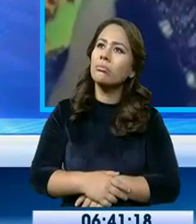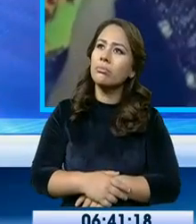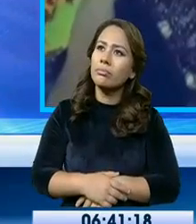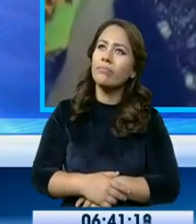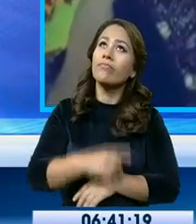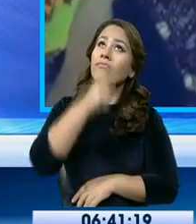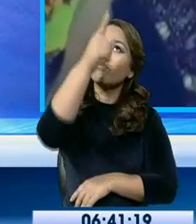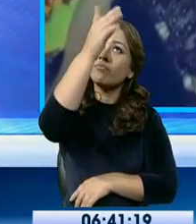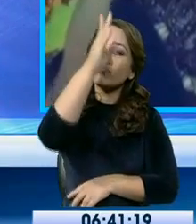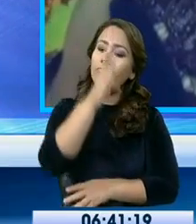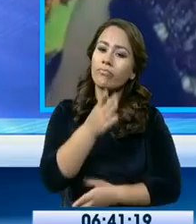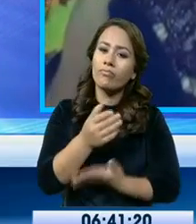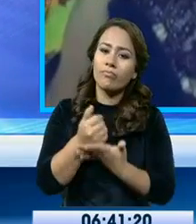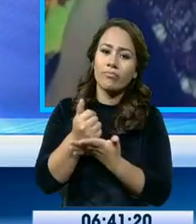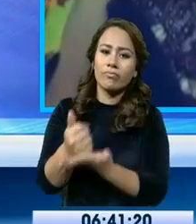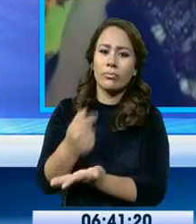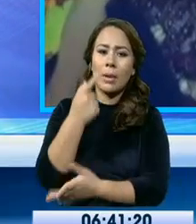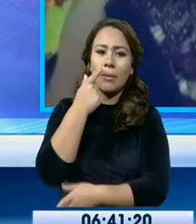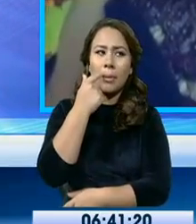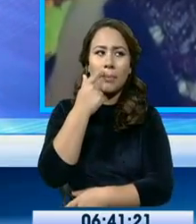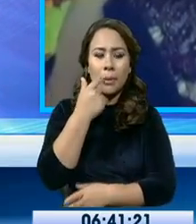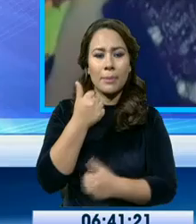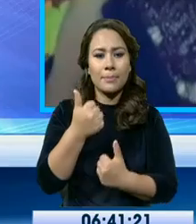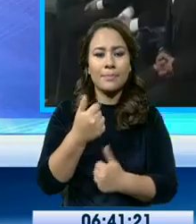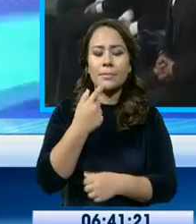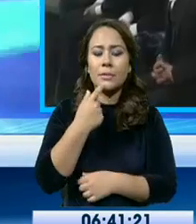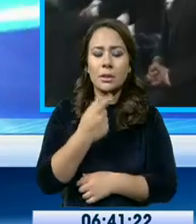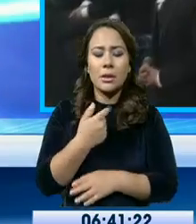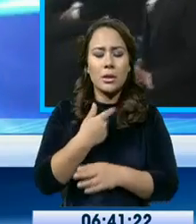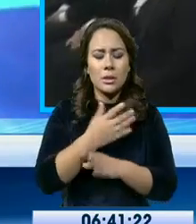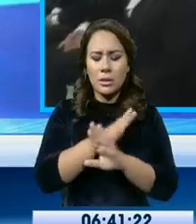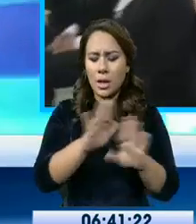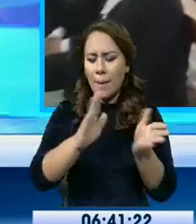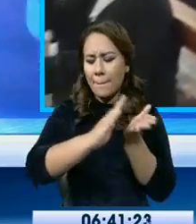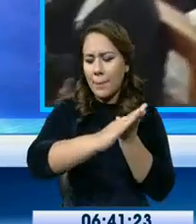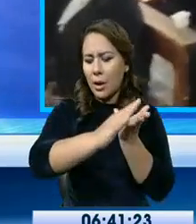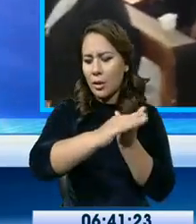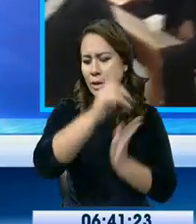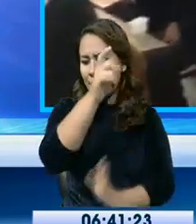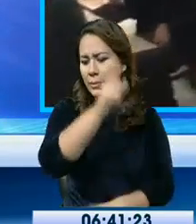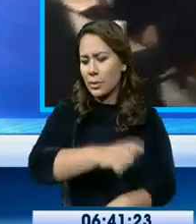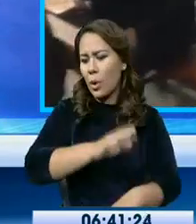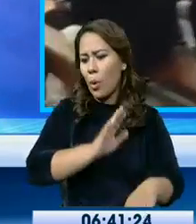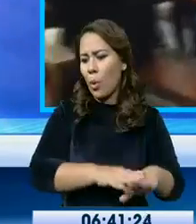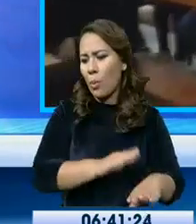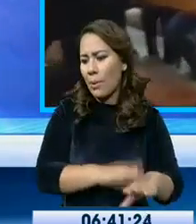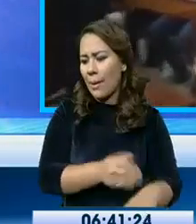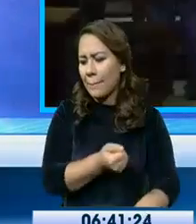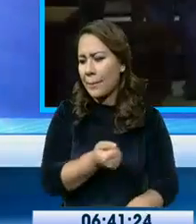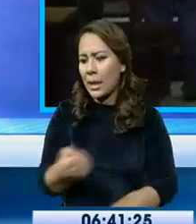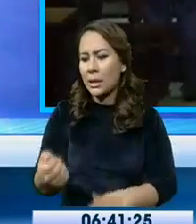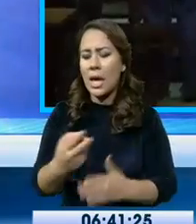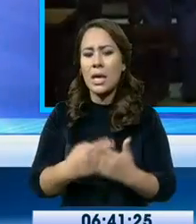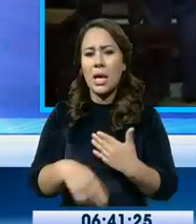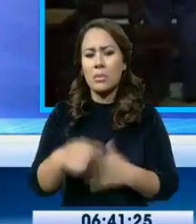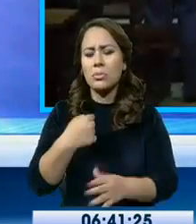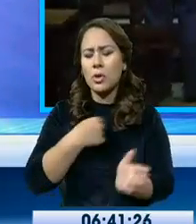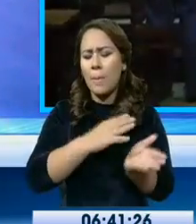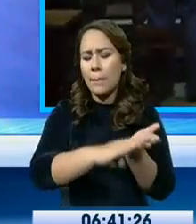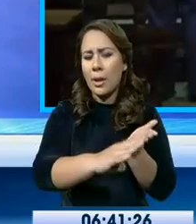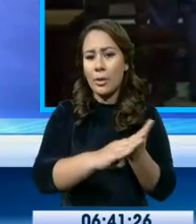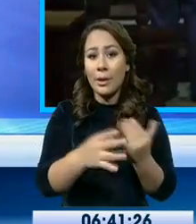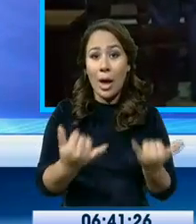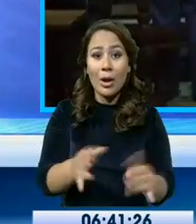dar el Todopoderoso, el Creador, y él decía desde ya que perdonaba al responsable de este asesinato. Bueno, ahora sí parece que